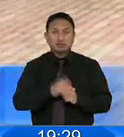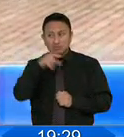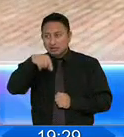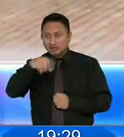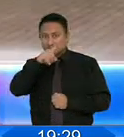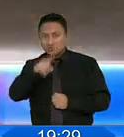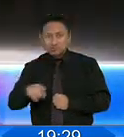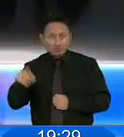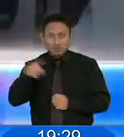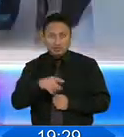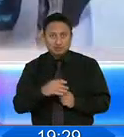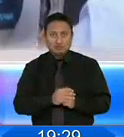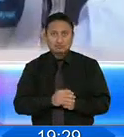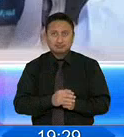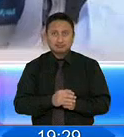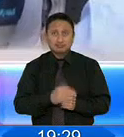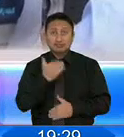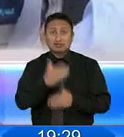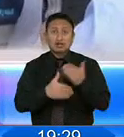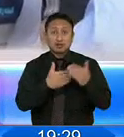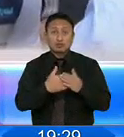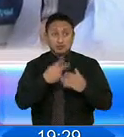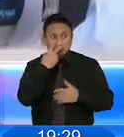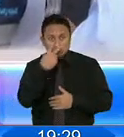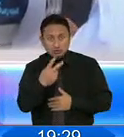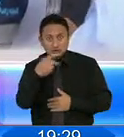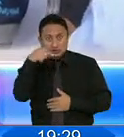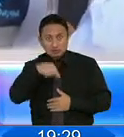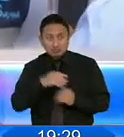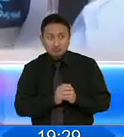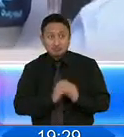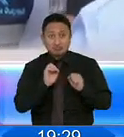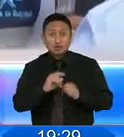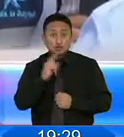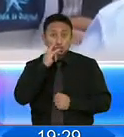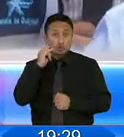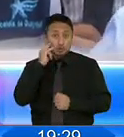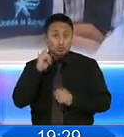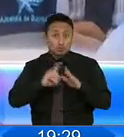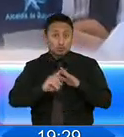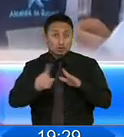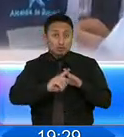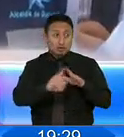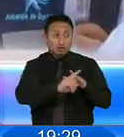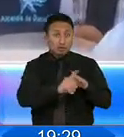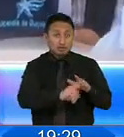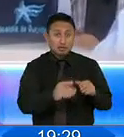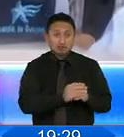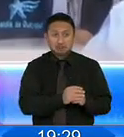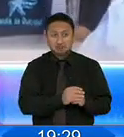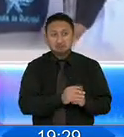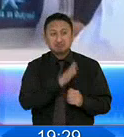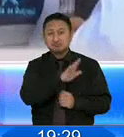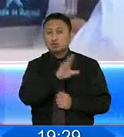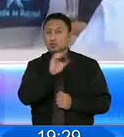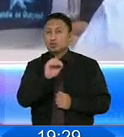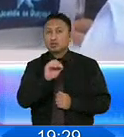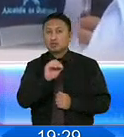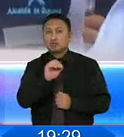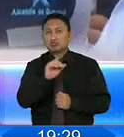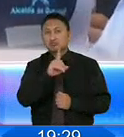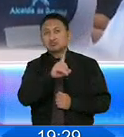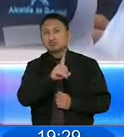Luego que hemos venido, hemos visto que han ido saliendo aquí aproximadamente entre 50 y 100